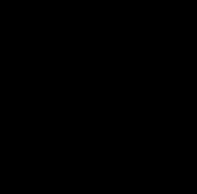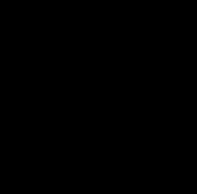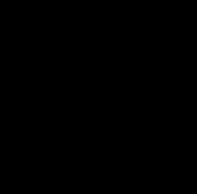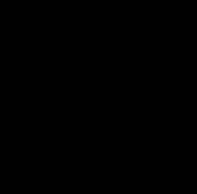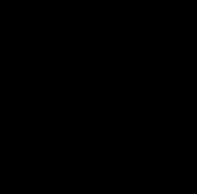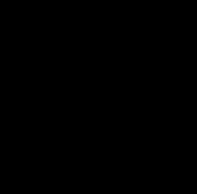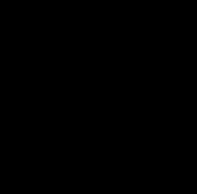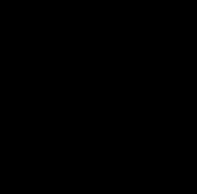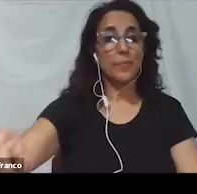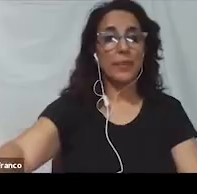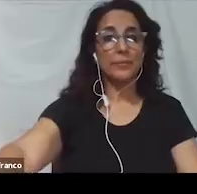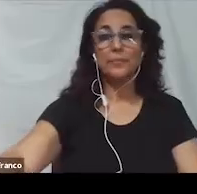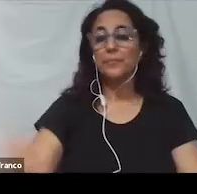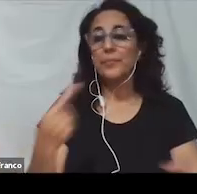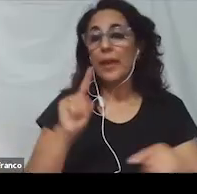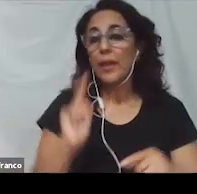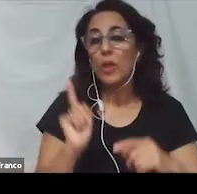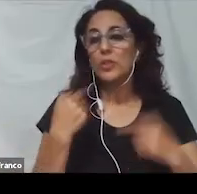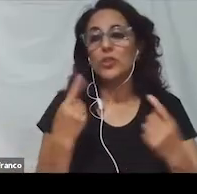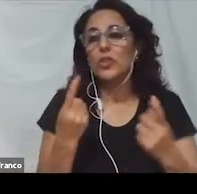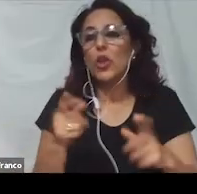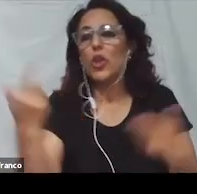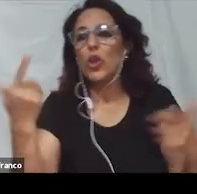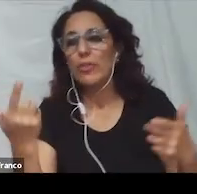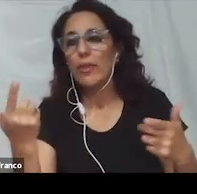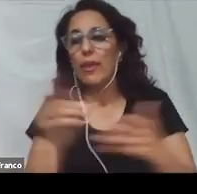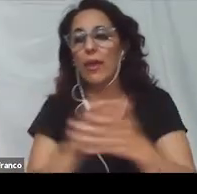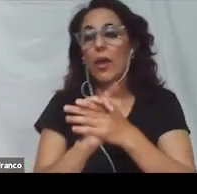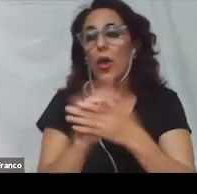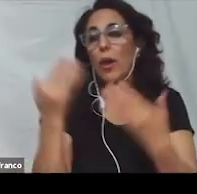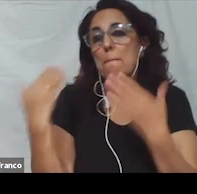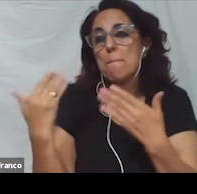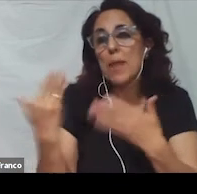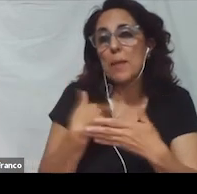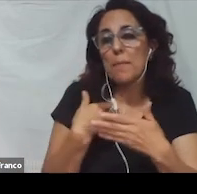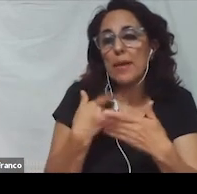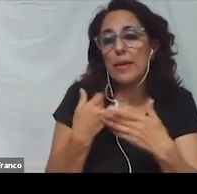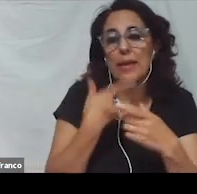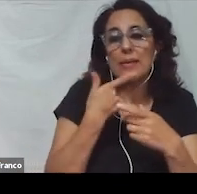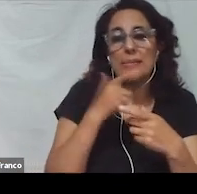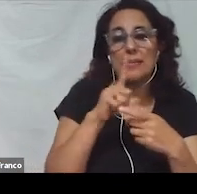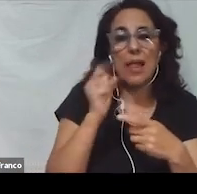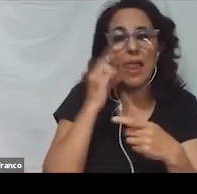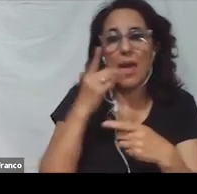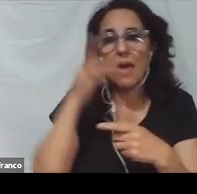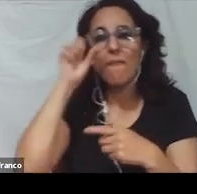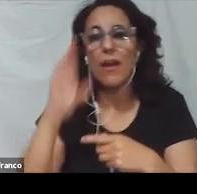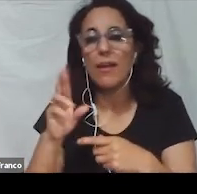Entonces, claro, yo no tengo elementos nativos de HTML que me permitan hacer este slider de forma